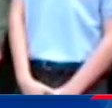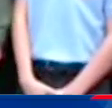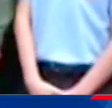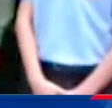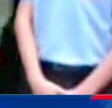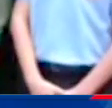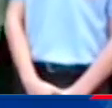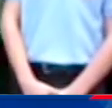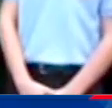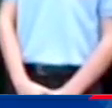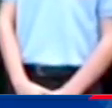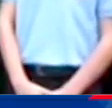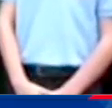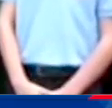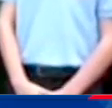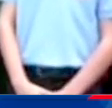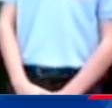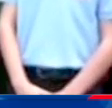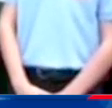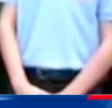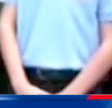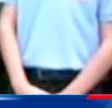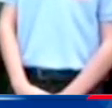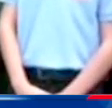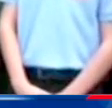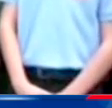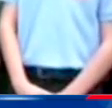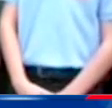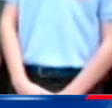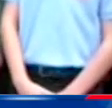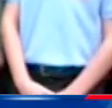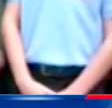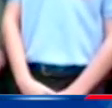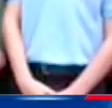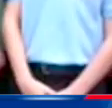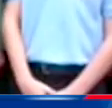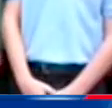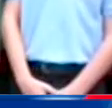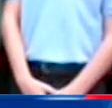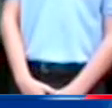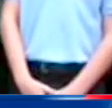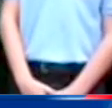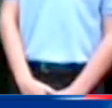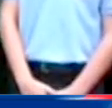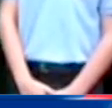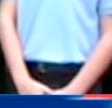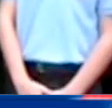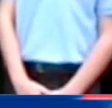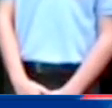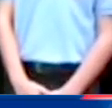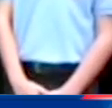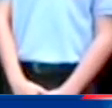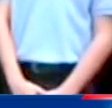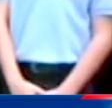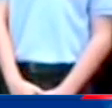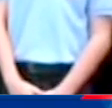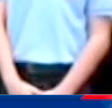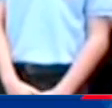Nosotros, los hijos de Venezuela, como Simón Bolívar tenía a su profesor, Simón Rodríguez, nosotros tenemos a nuestros